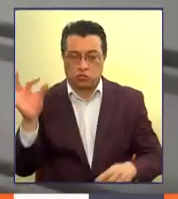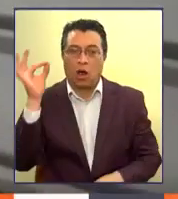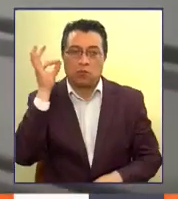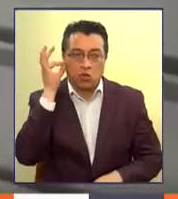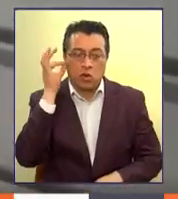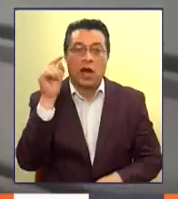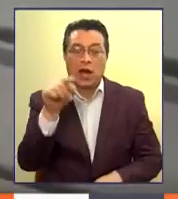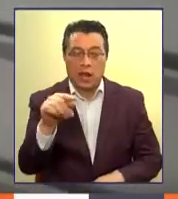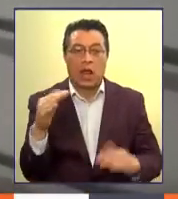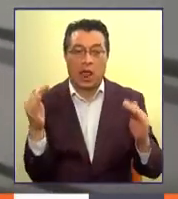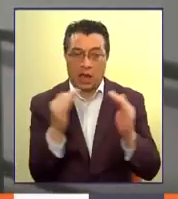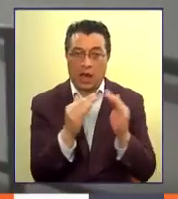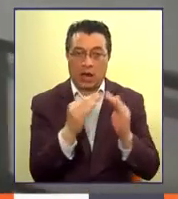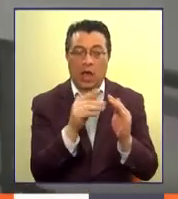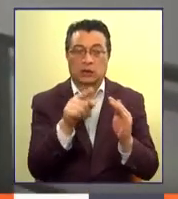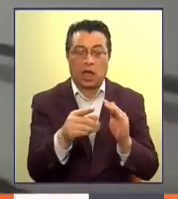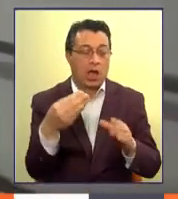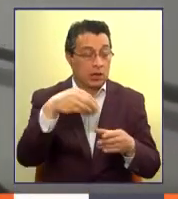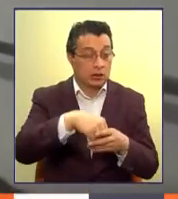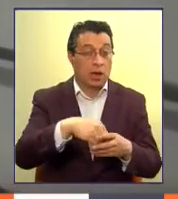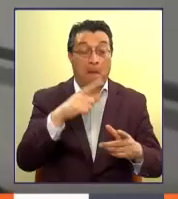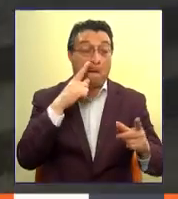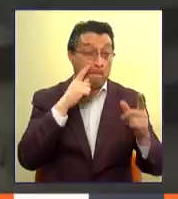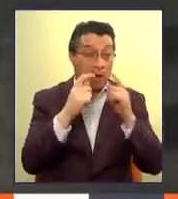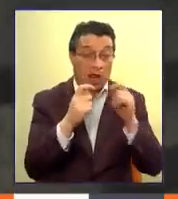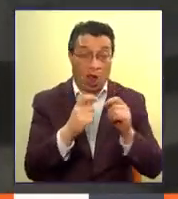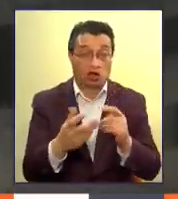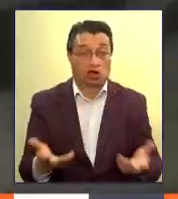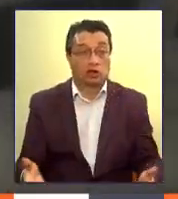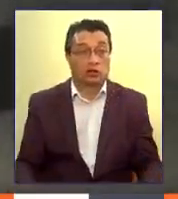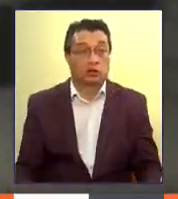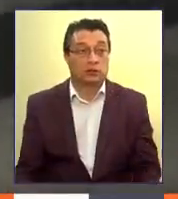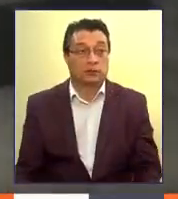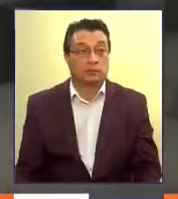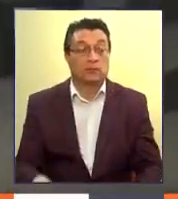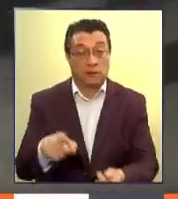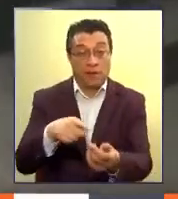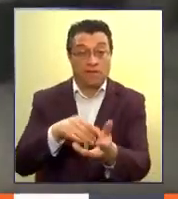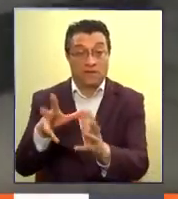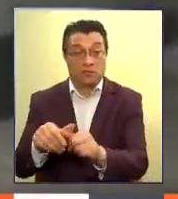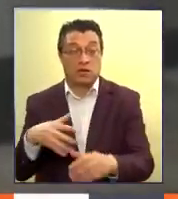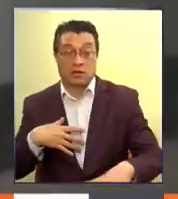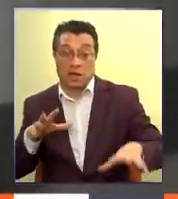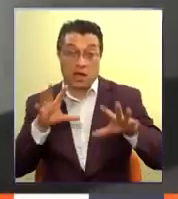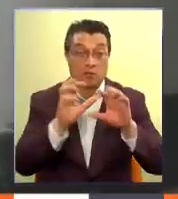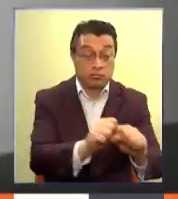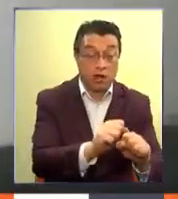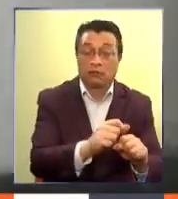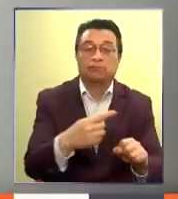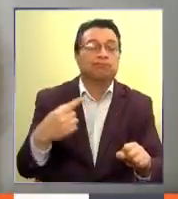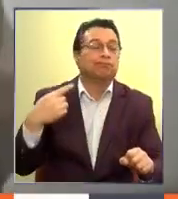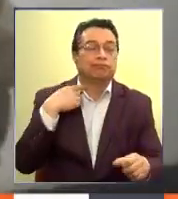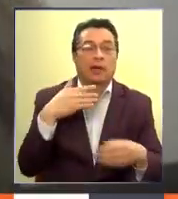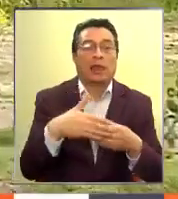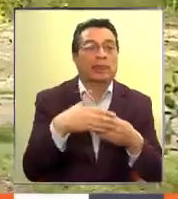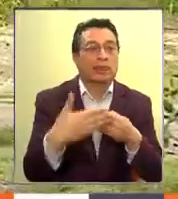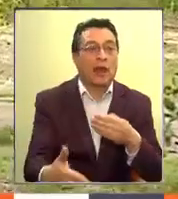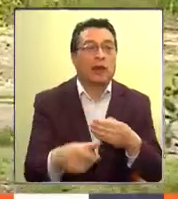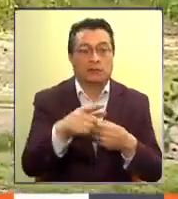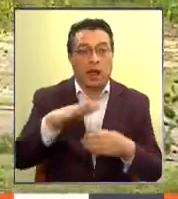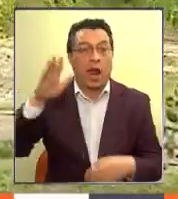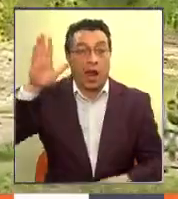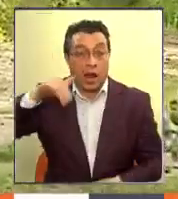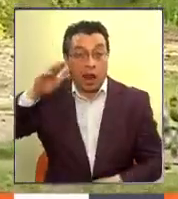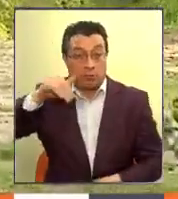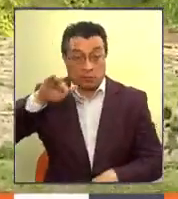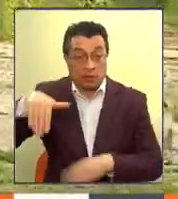transformó en el lugar más terrible. Un familiar intentó detenerlo, pero ya era tarde. En Lampa, de madrugada,